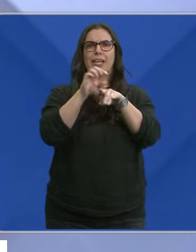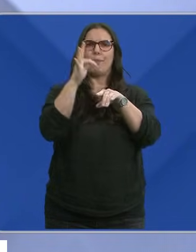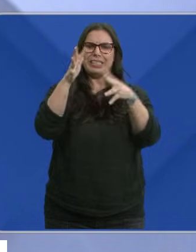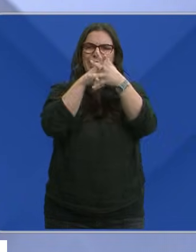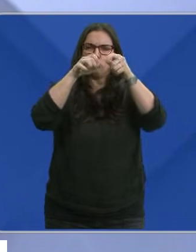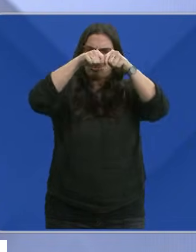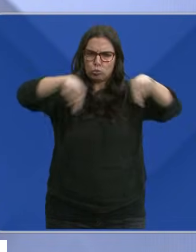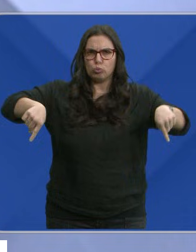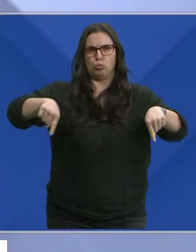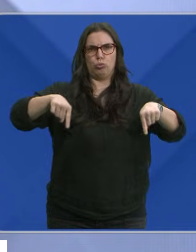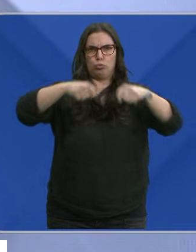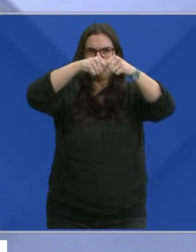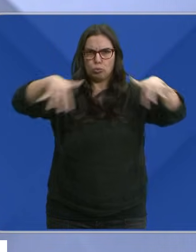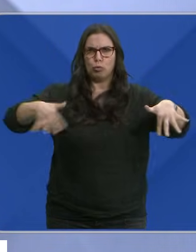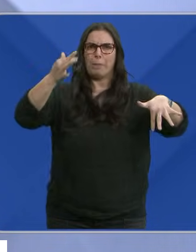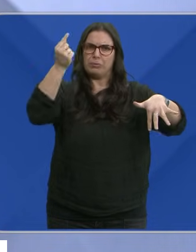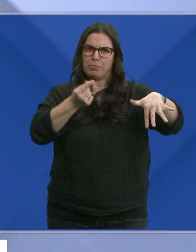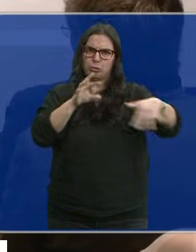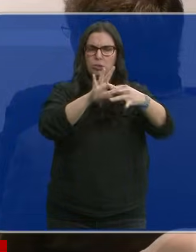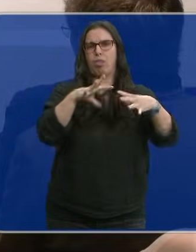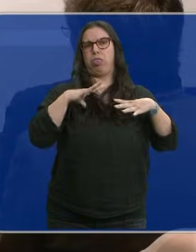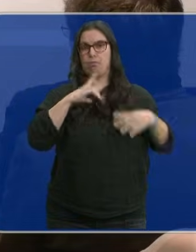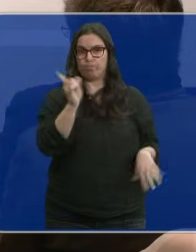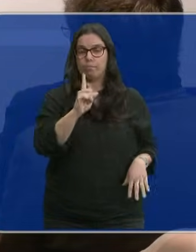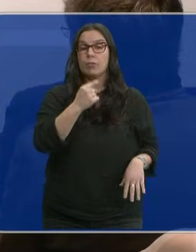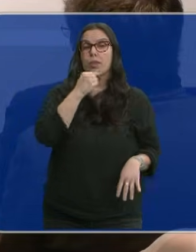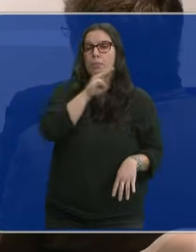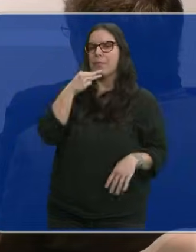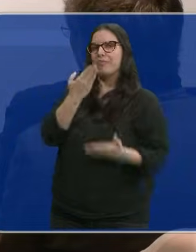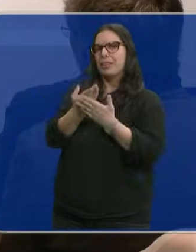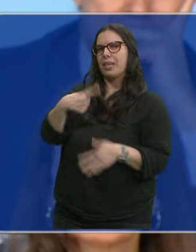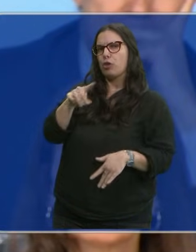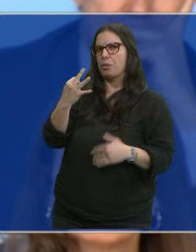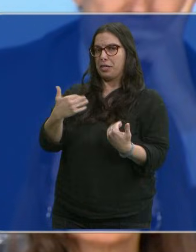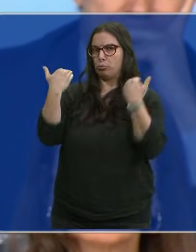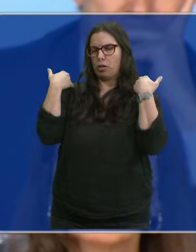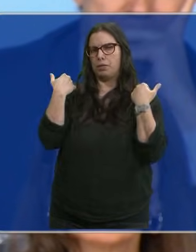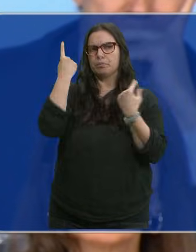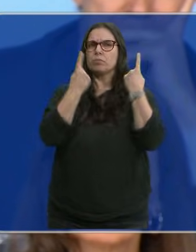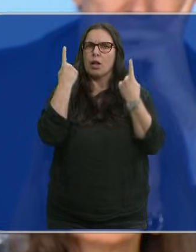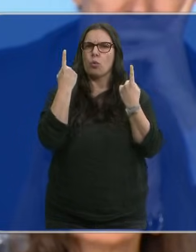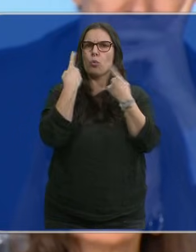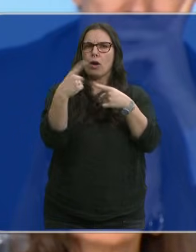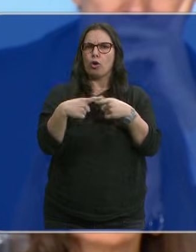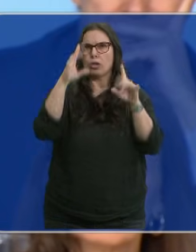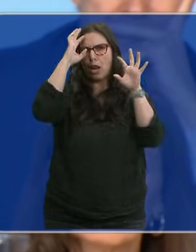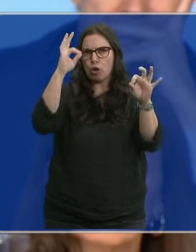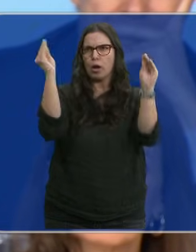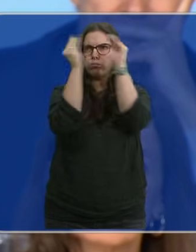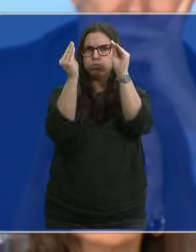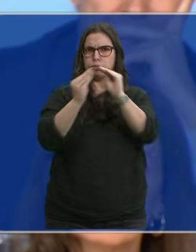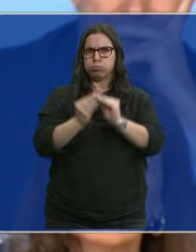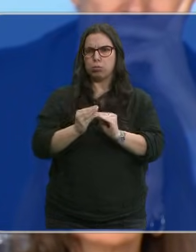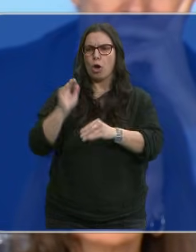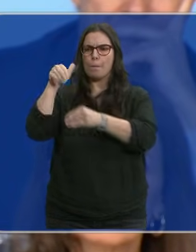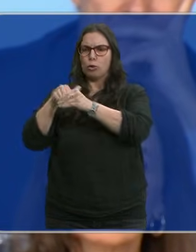estructura y con presupuesto. Desde el PP piden responsabilidad. Seguro que hay puntos de acuerdo coherentes entre sus